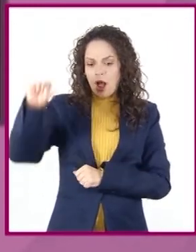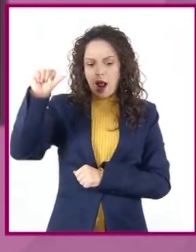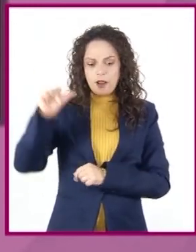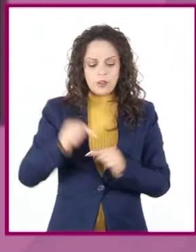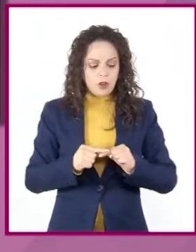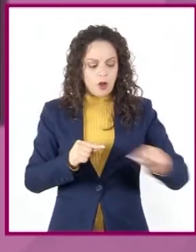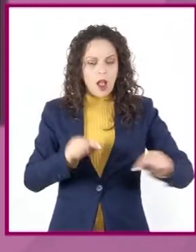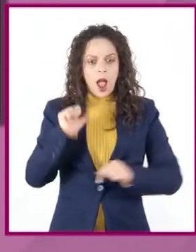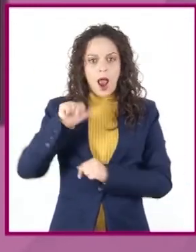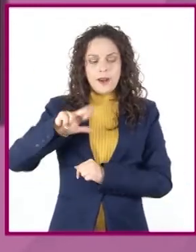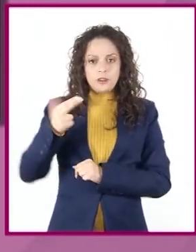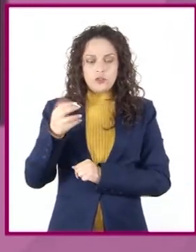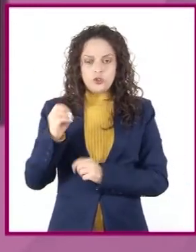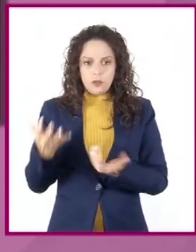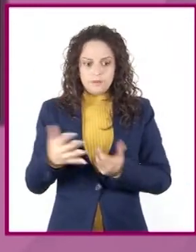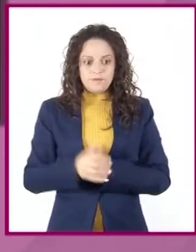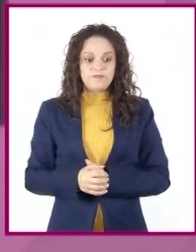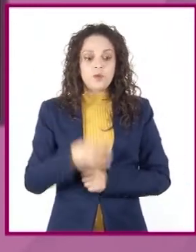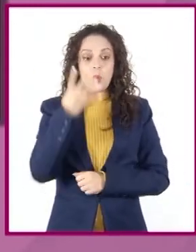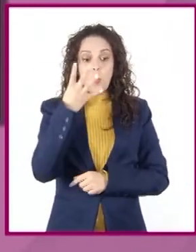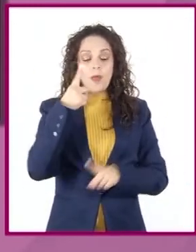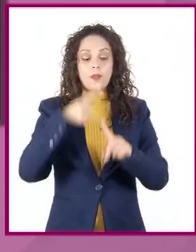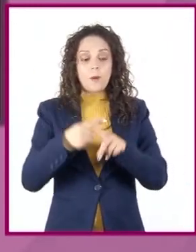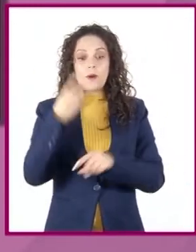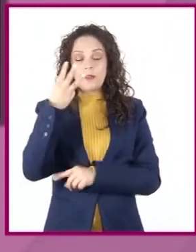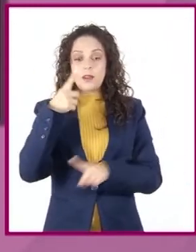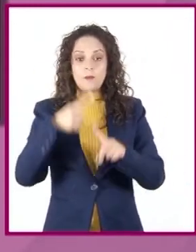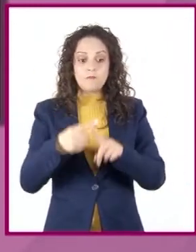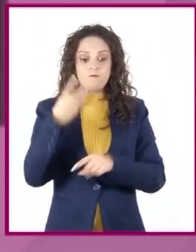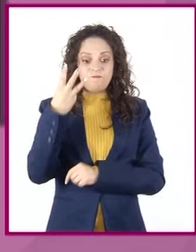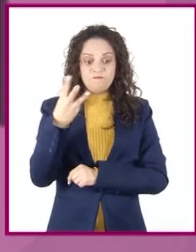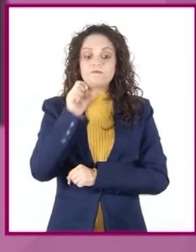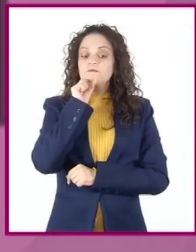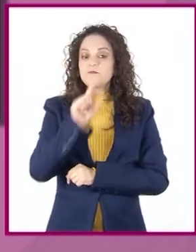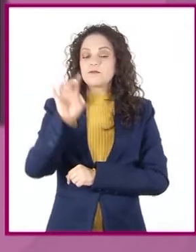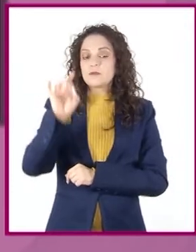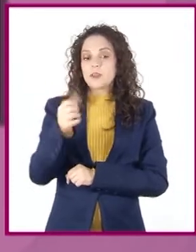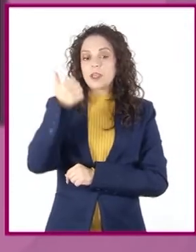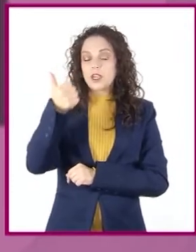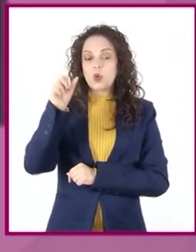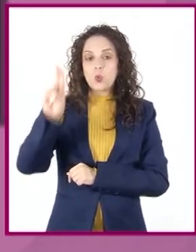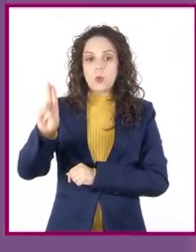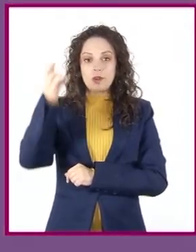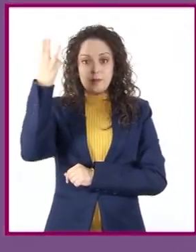4 por 3 por 3 es igual a 36 unidades cúbicas.